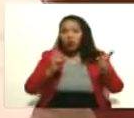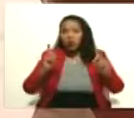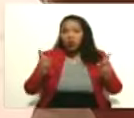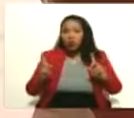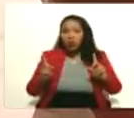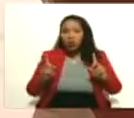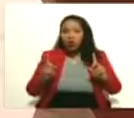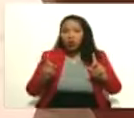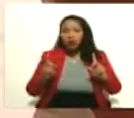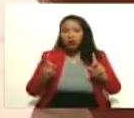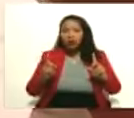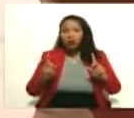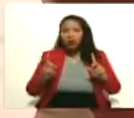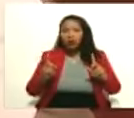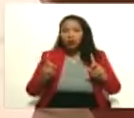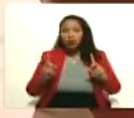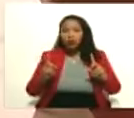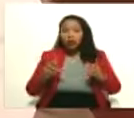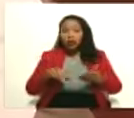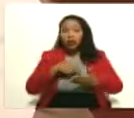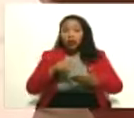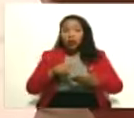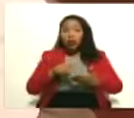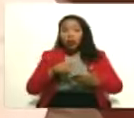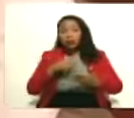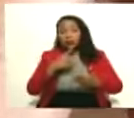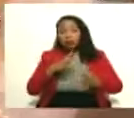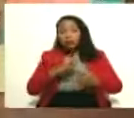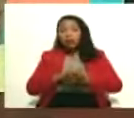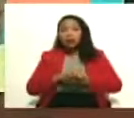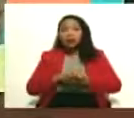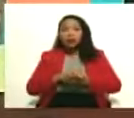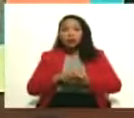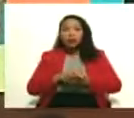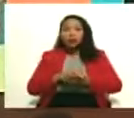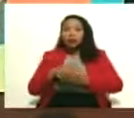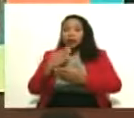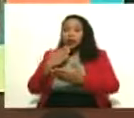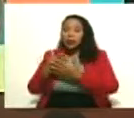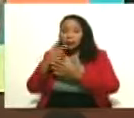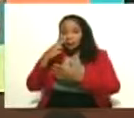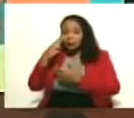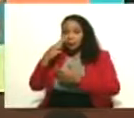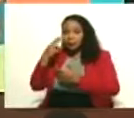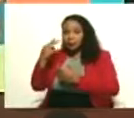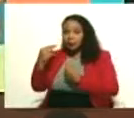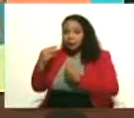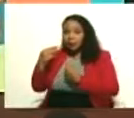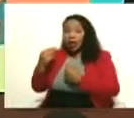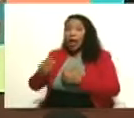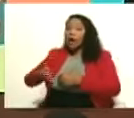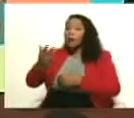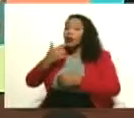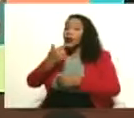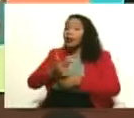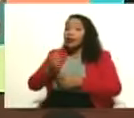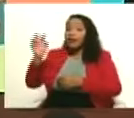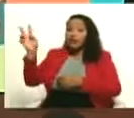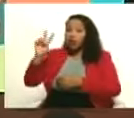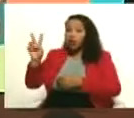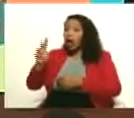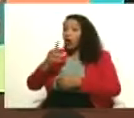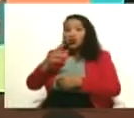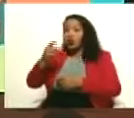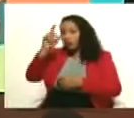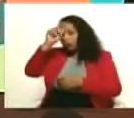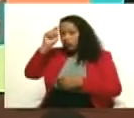este de interés nacional, valga la redundancia? Gracias, Liz. Mira, es importante destacar que Venezuela no